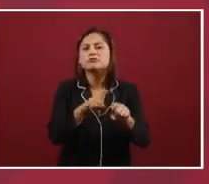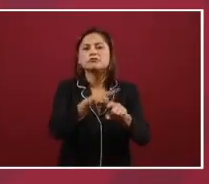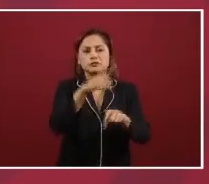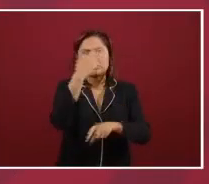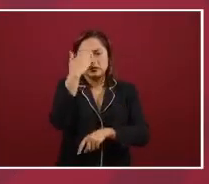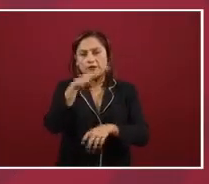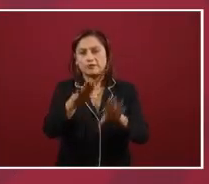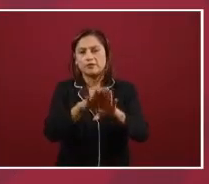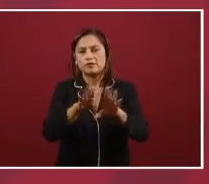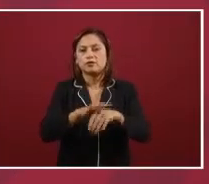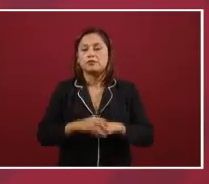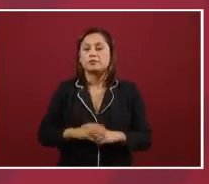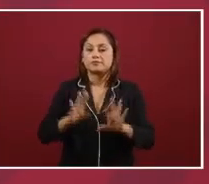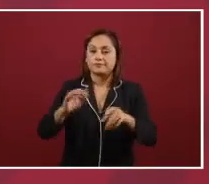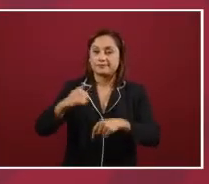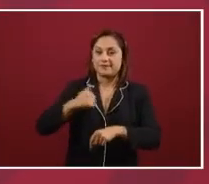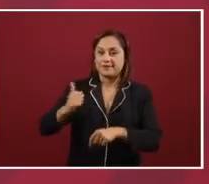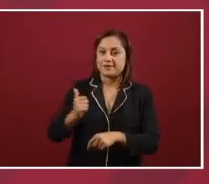mandar a felicitar